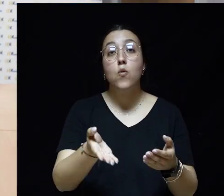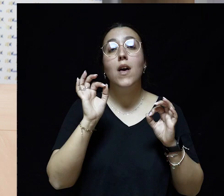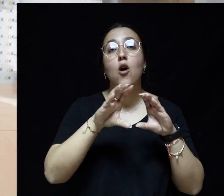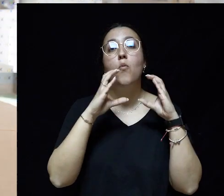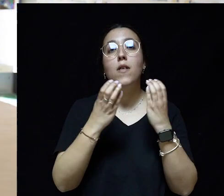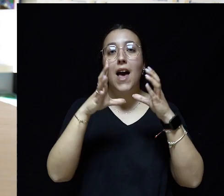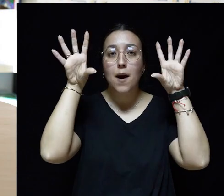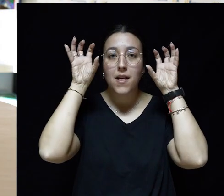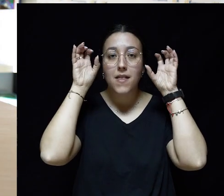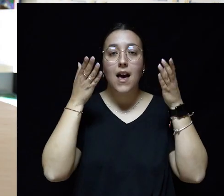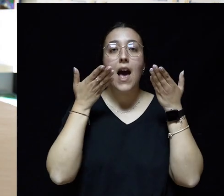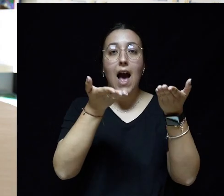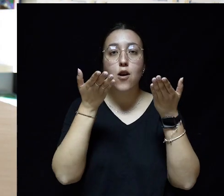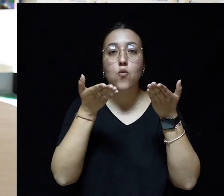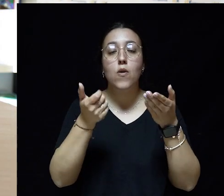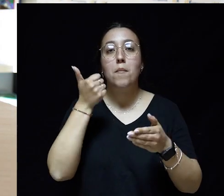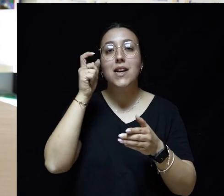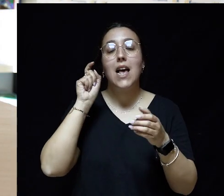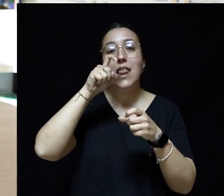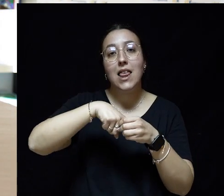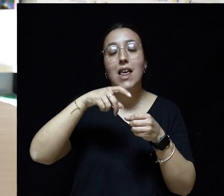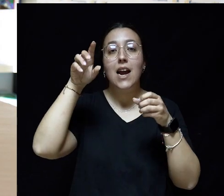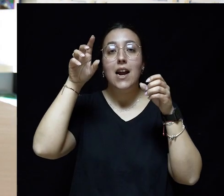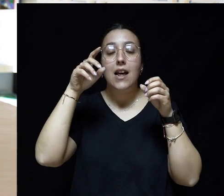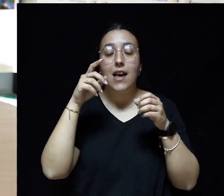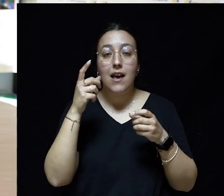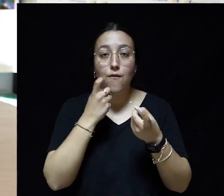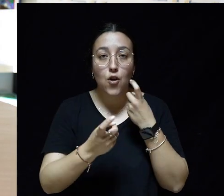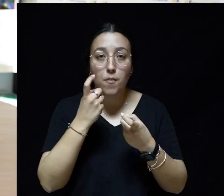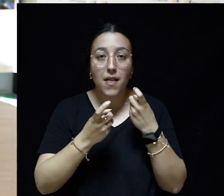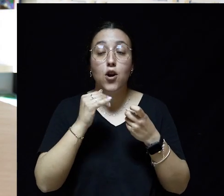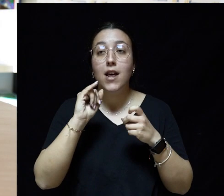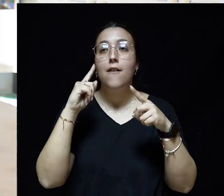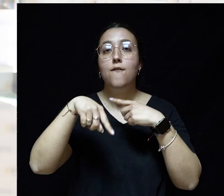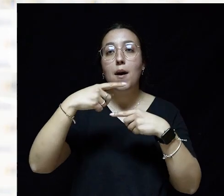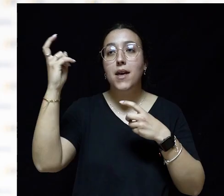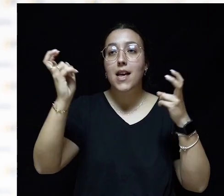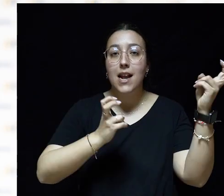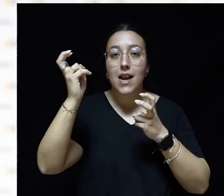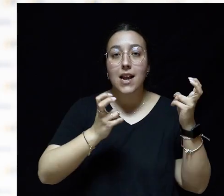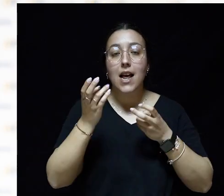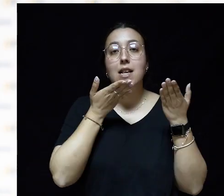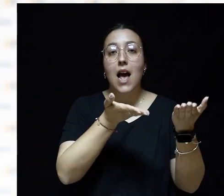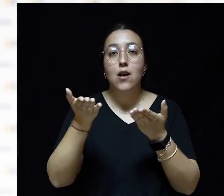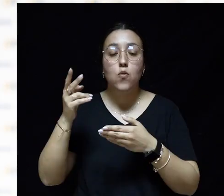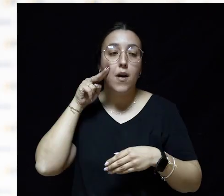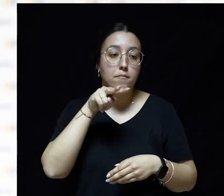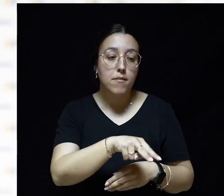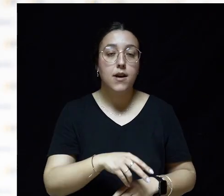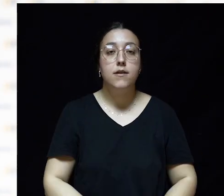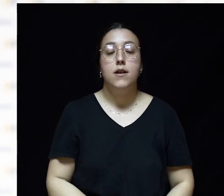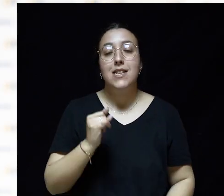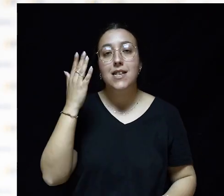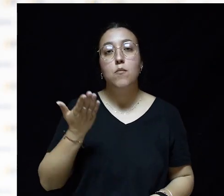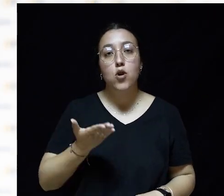la sociedad de la información. Realmente era necesario cambiar el modelo de escuela de la sociedad industrial por